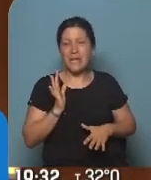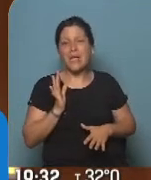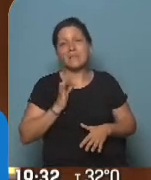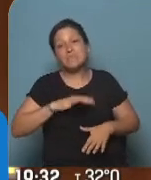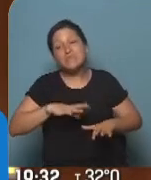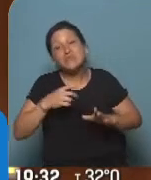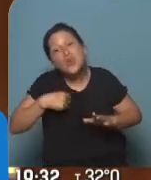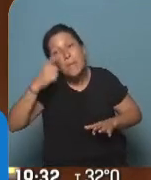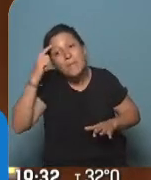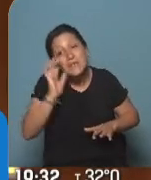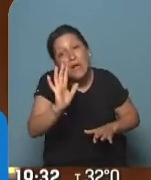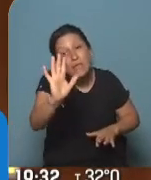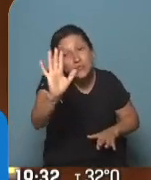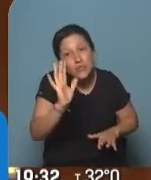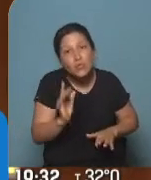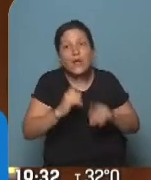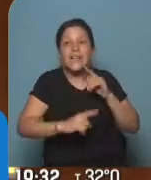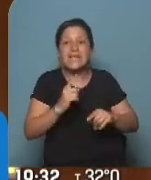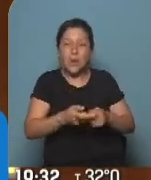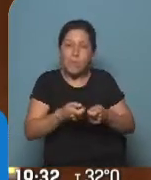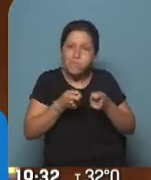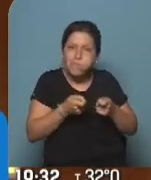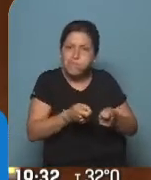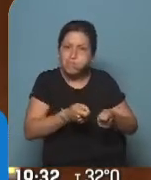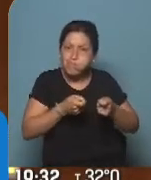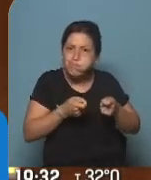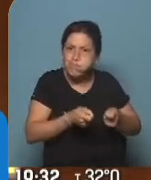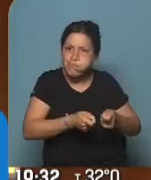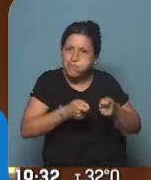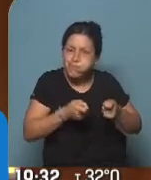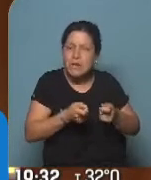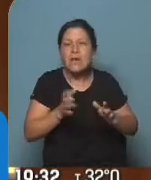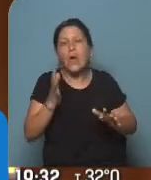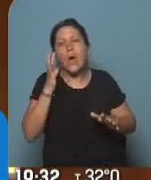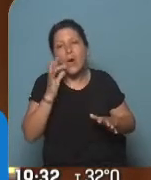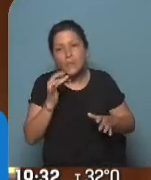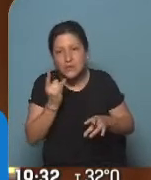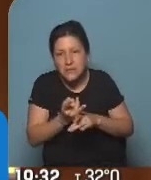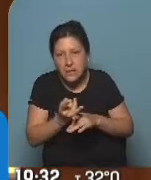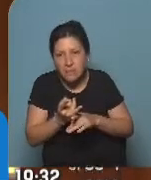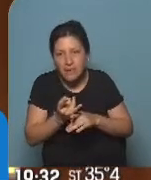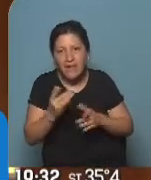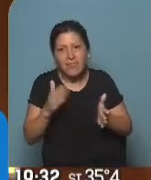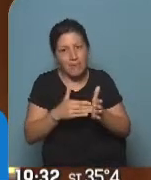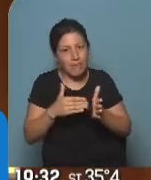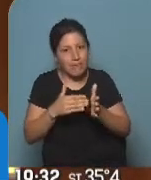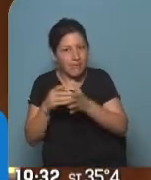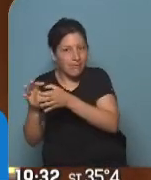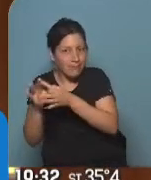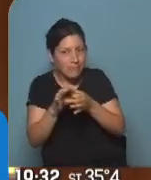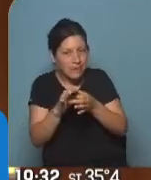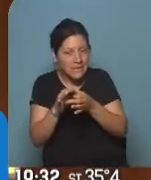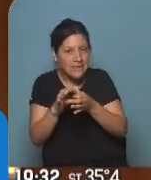paulatinamente la presión sobre el mercado, si el contexto internacional acompaña, porque esto siempre está sujeto a supuestos, si el contexto internacional acompaña y no tenemos un deterioro